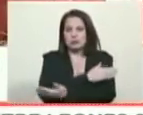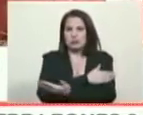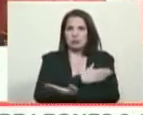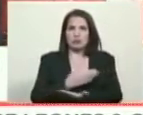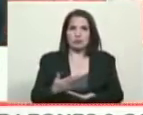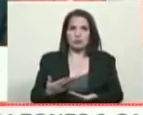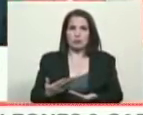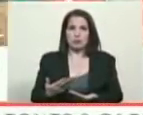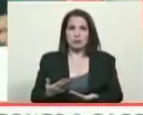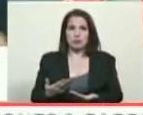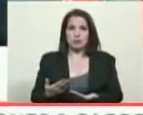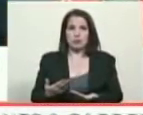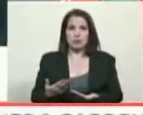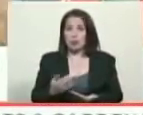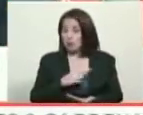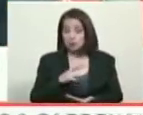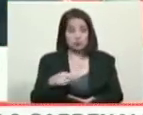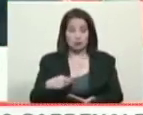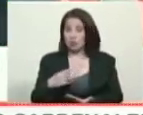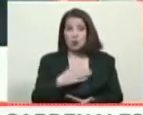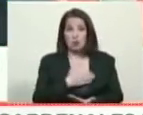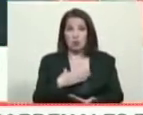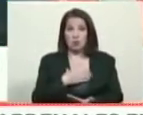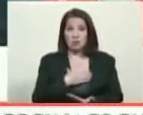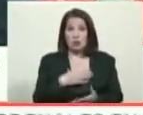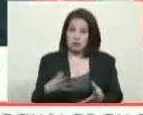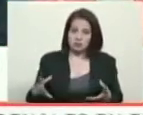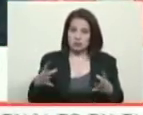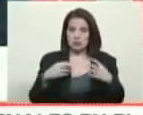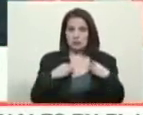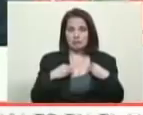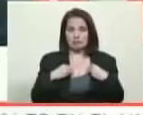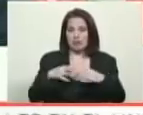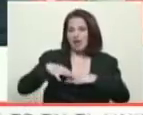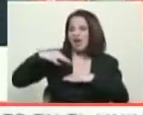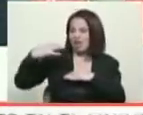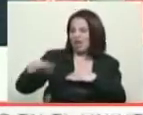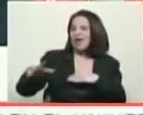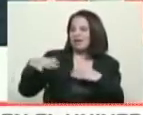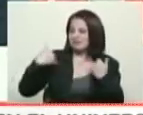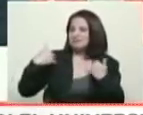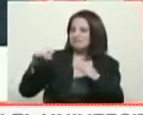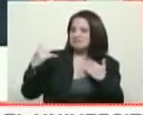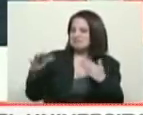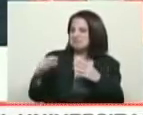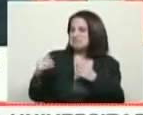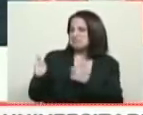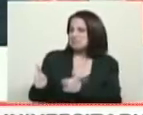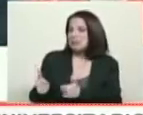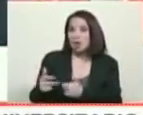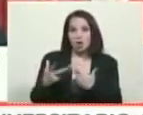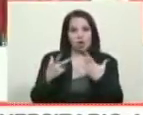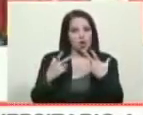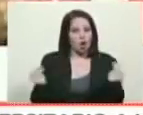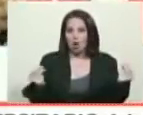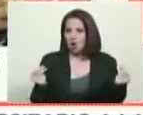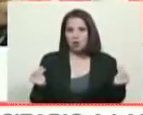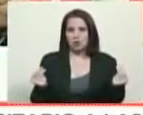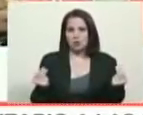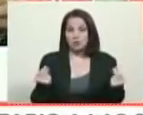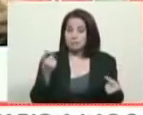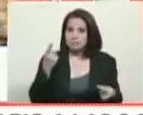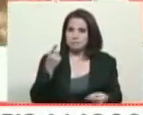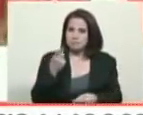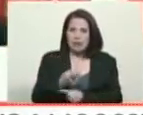nosotros nosotros el pueblo dejar pasar como un evento que no tiene importancia un